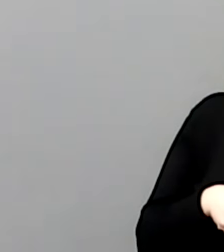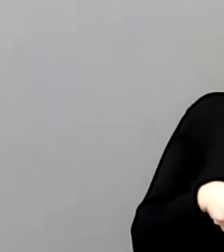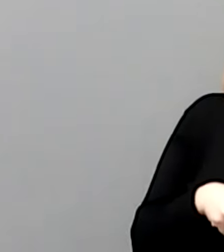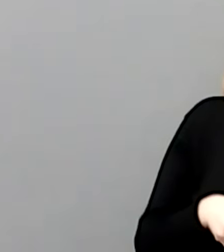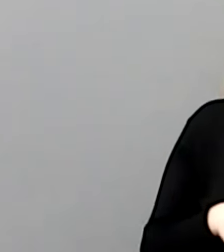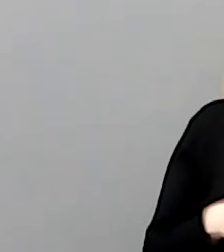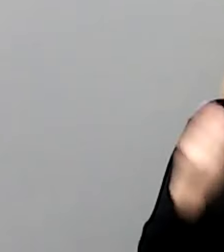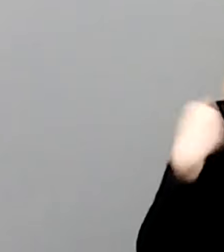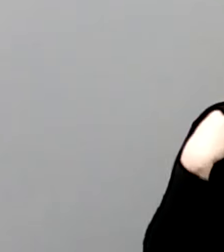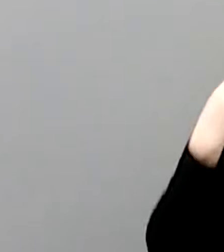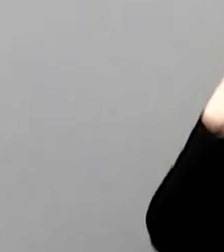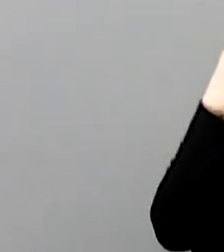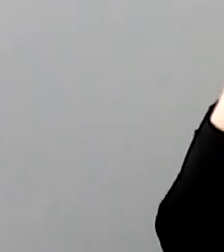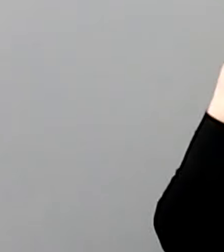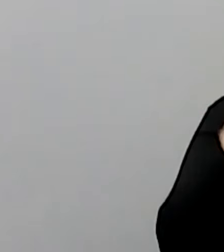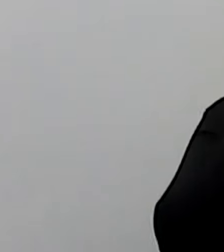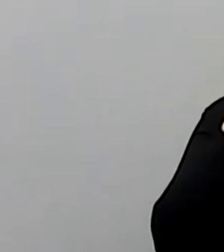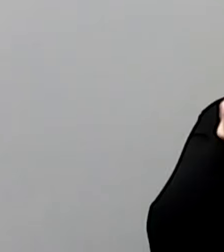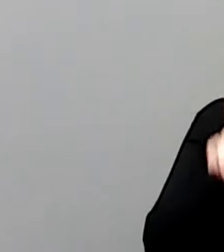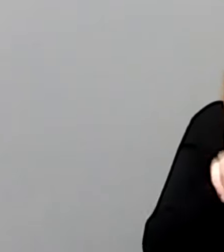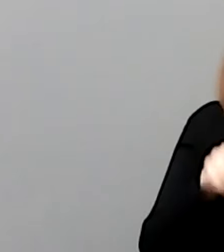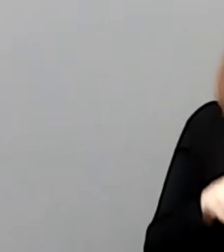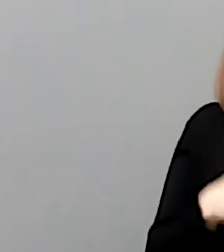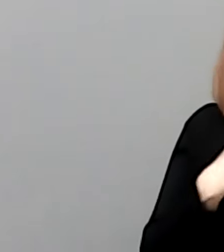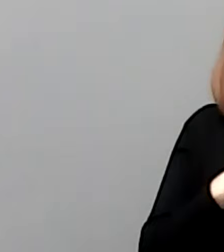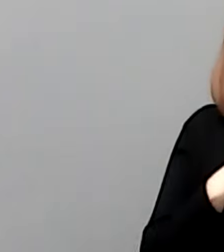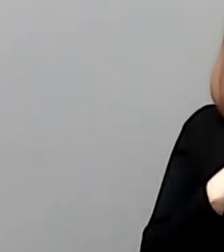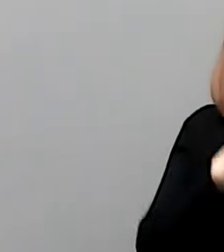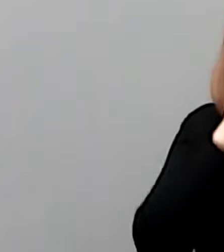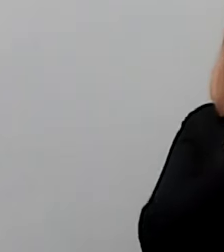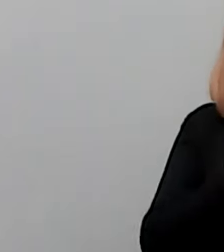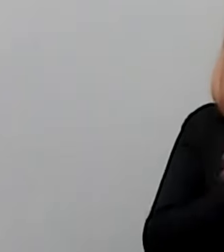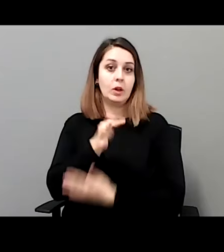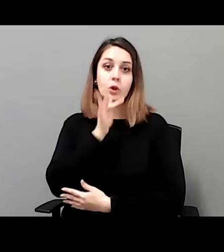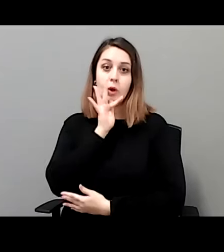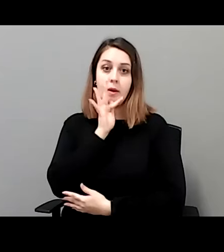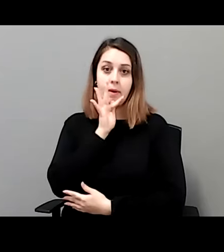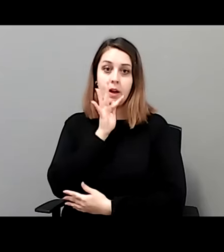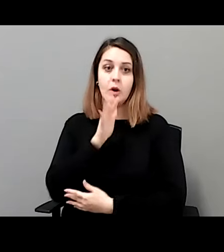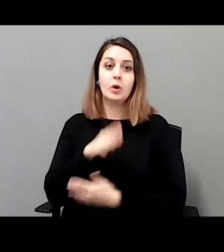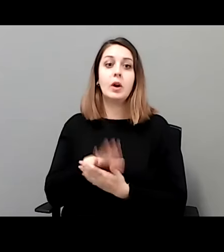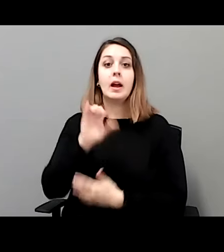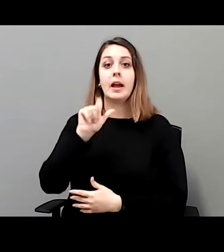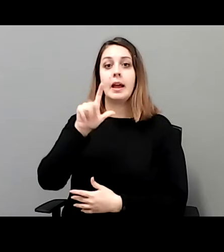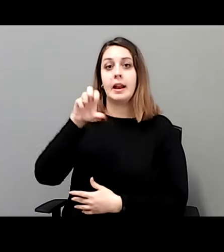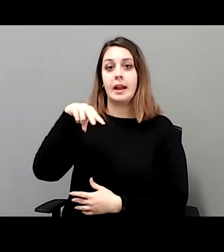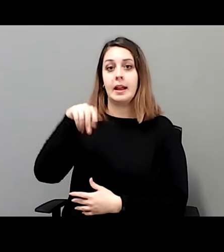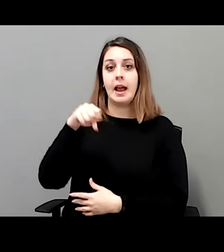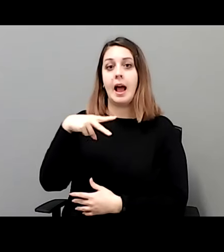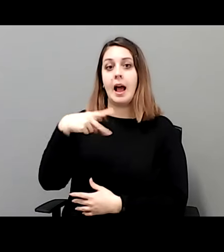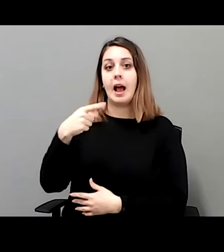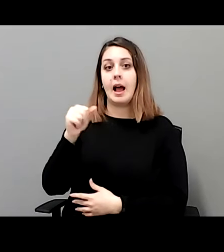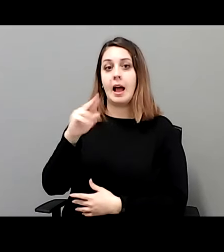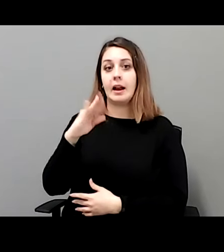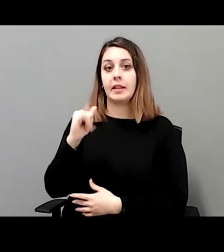Una pregunta muy interesante porque es uno de los temas que ciertamente todavía no hemos tratado. Nos pregunta Elena García Gómez